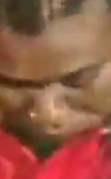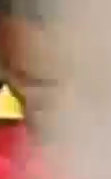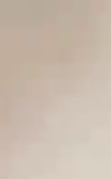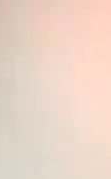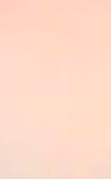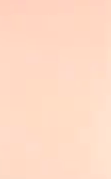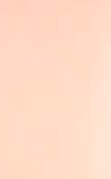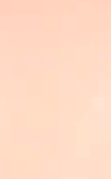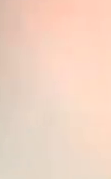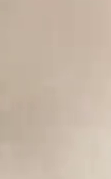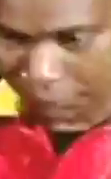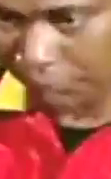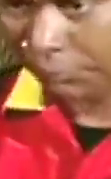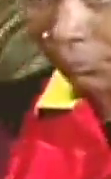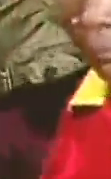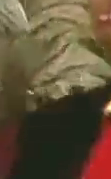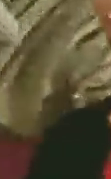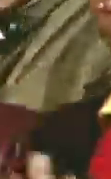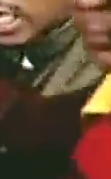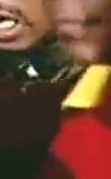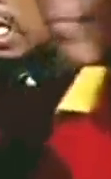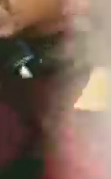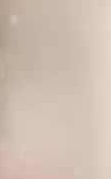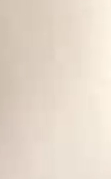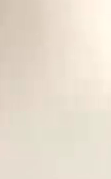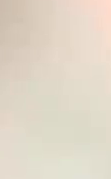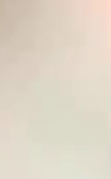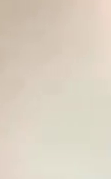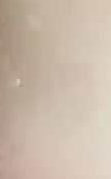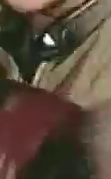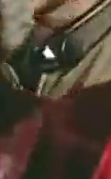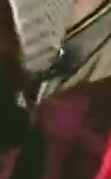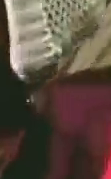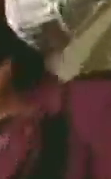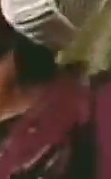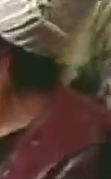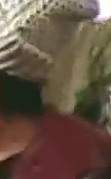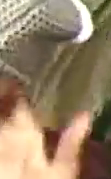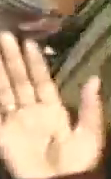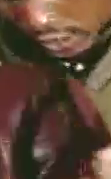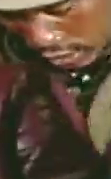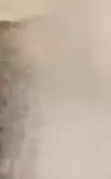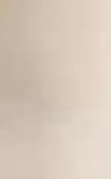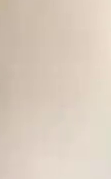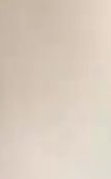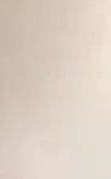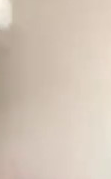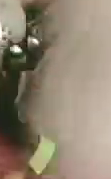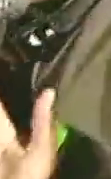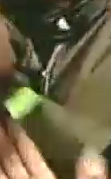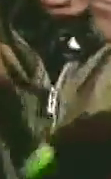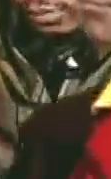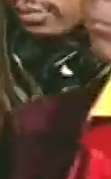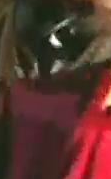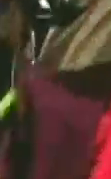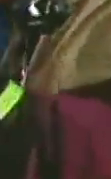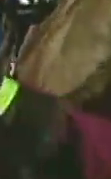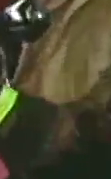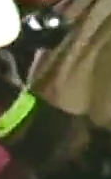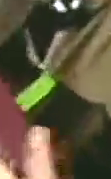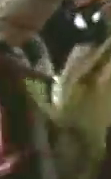en agua y así cuyo a buscó que